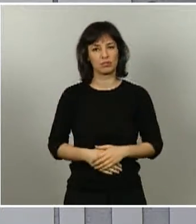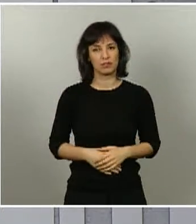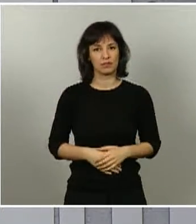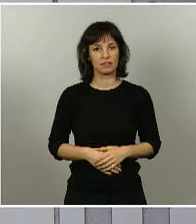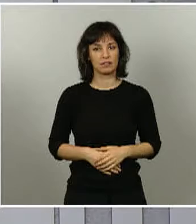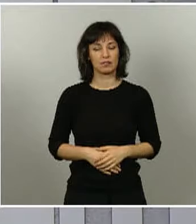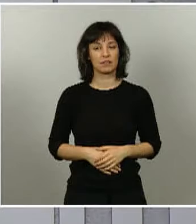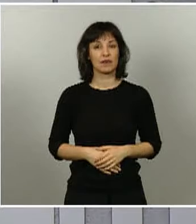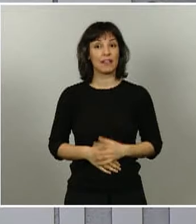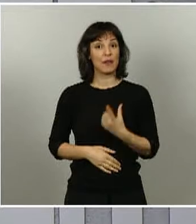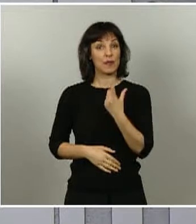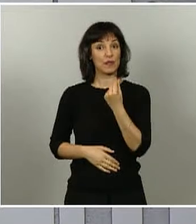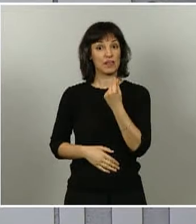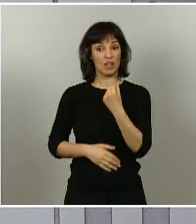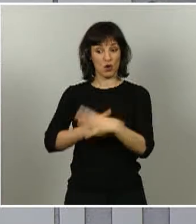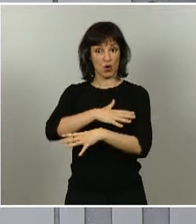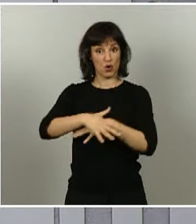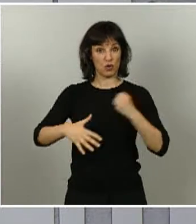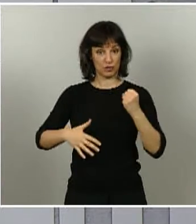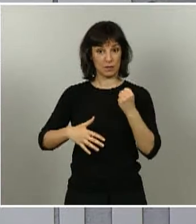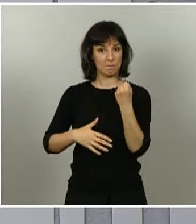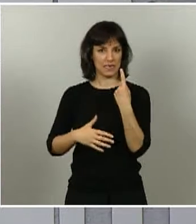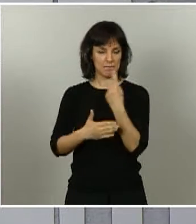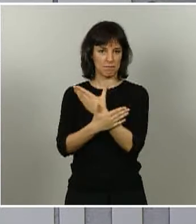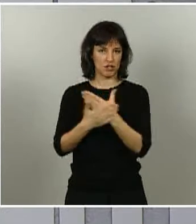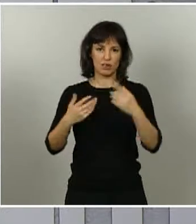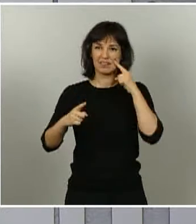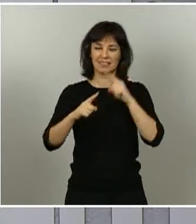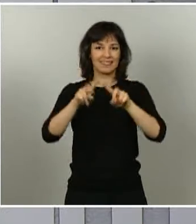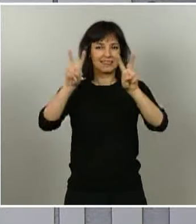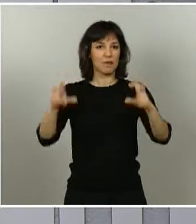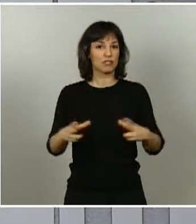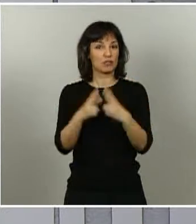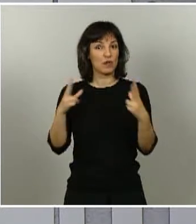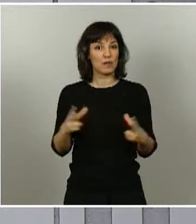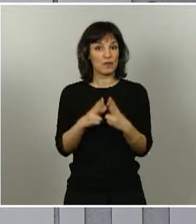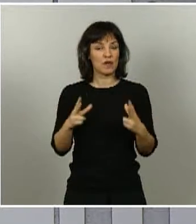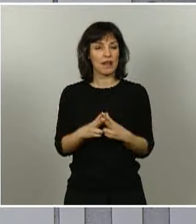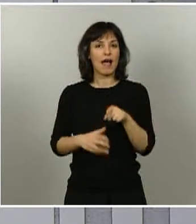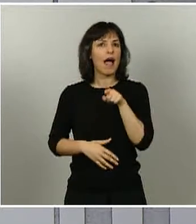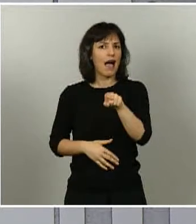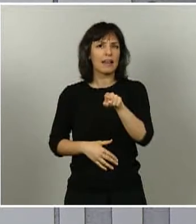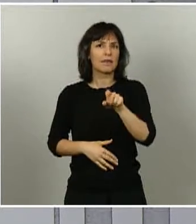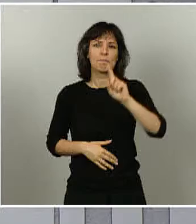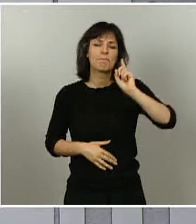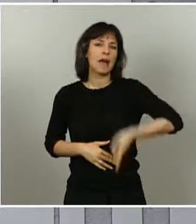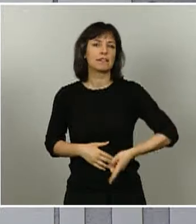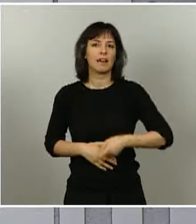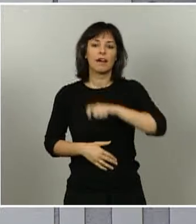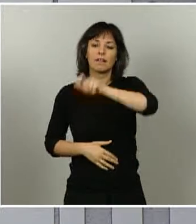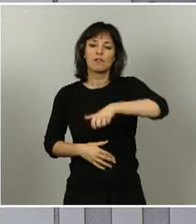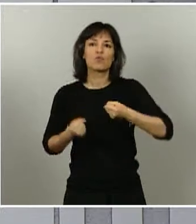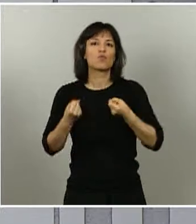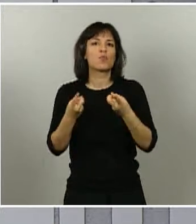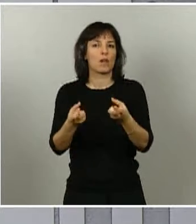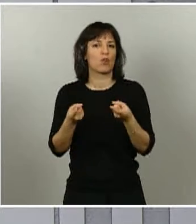reservado, 1.000 millones para las cuestiones sociales, el peso ahí básicamente es el peso poblacional. Por tanto, sí,